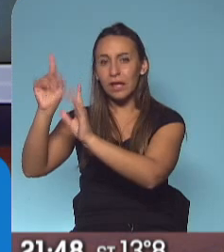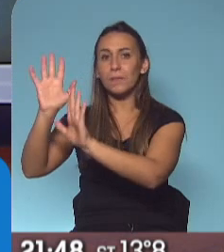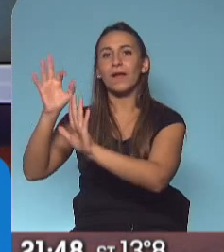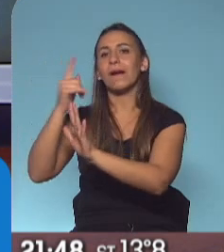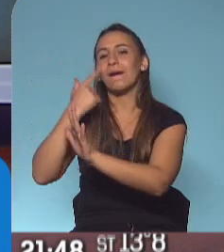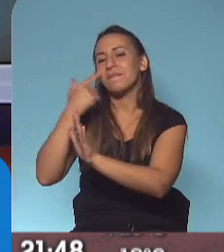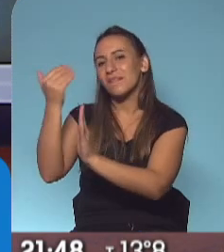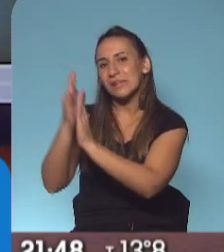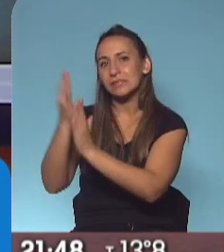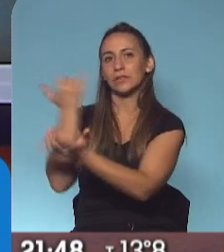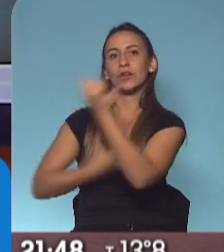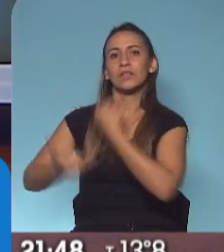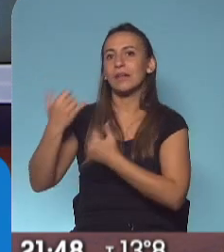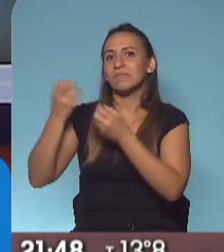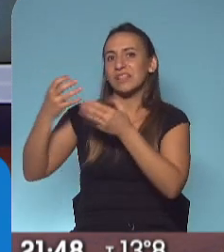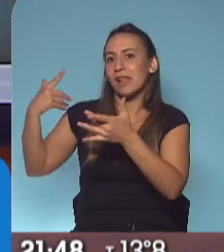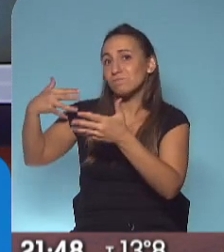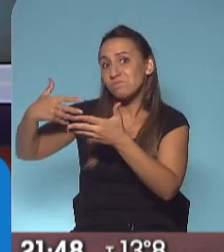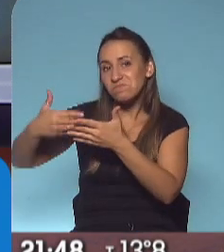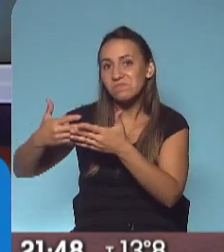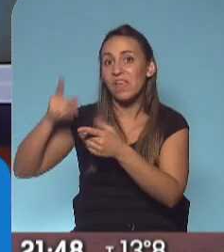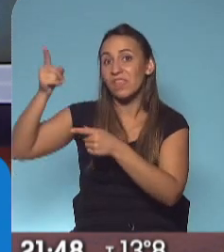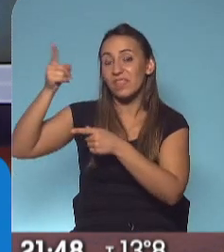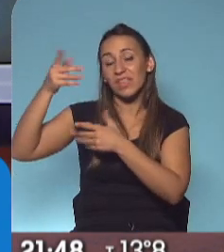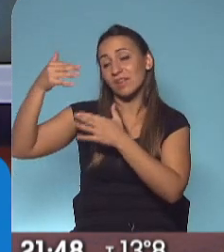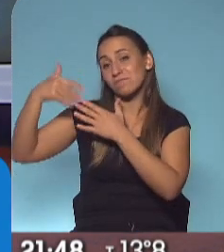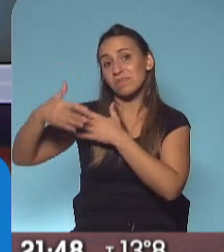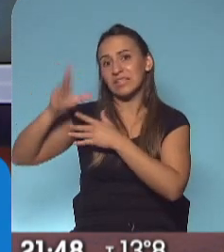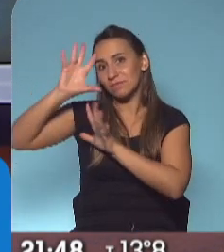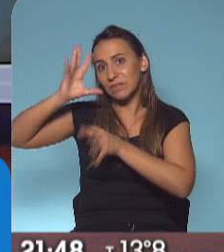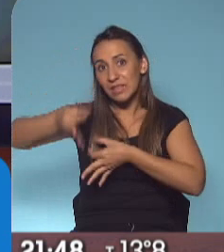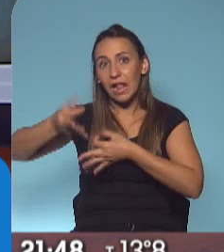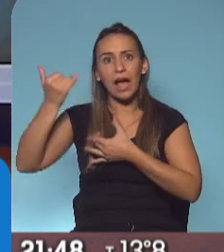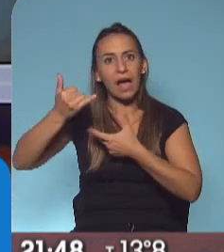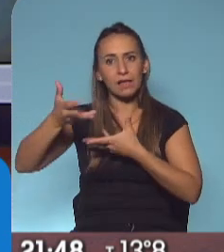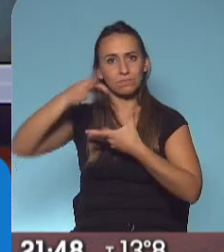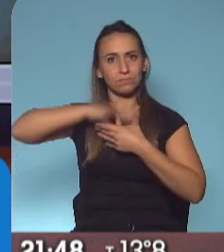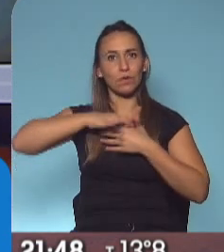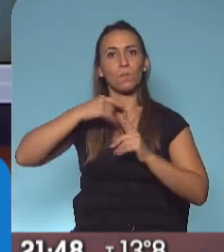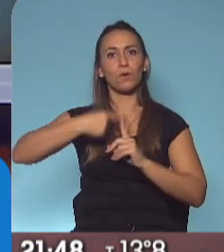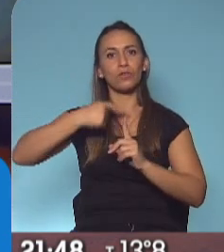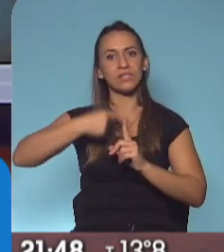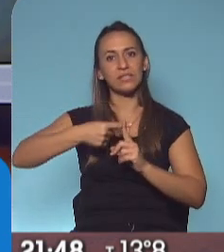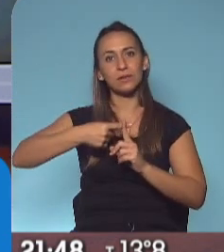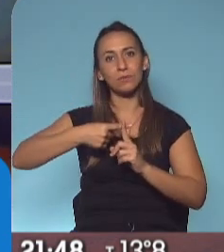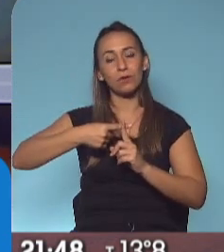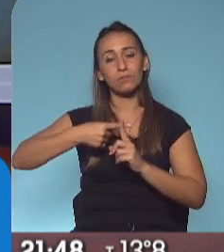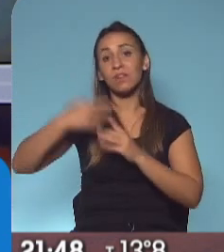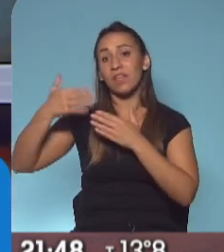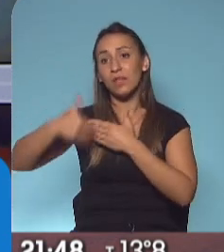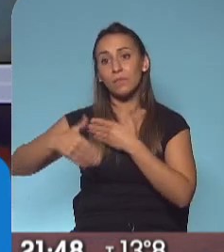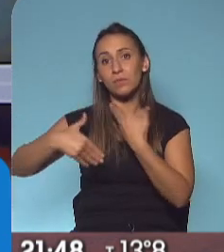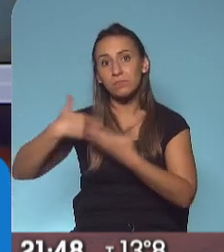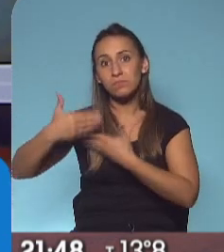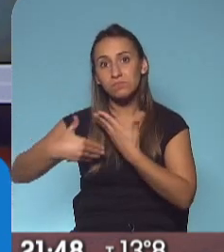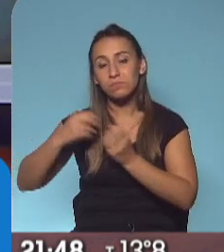ha ocurrido, cómo se fue dando esta cuestión desde que usted supo que tenía COVID positivo y luego cómo fue evolucionando